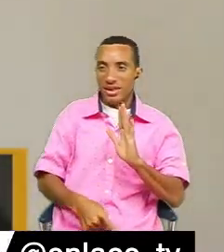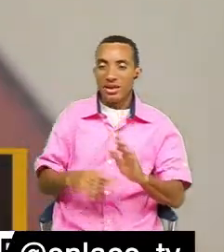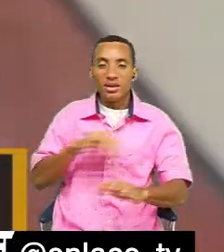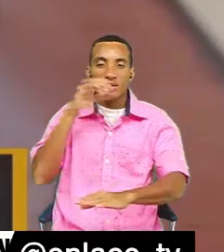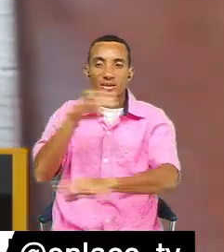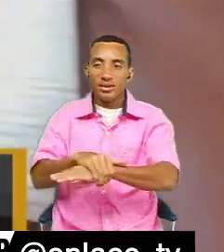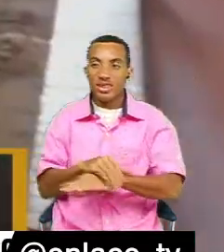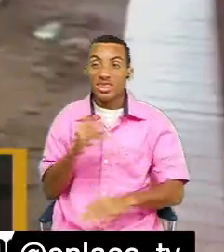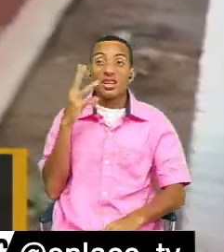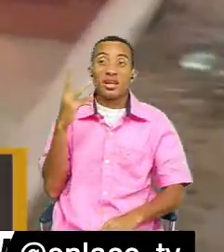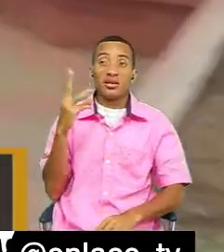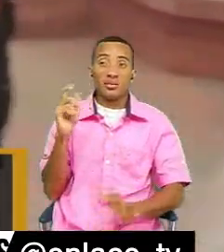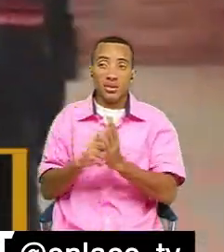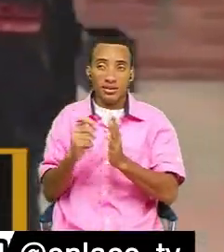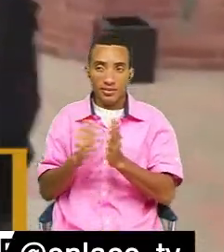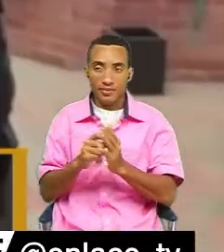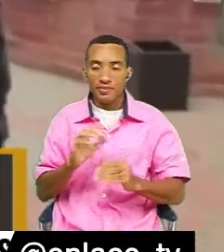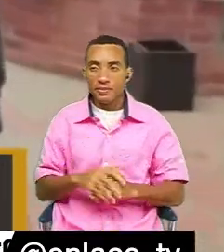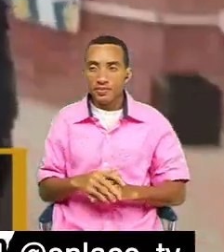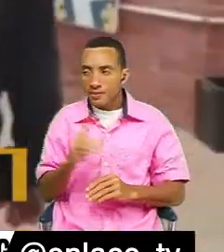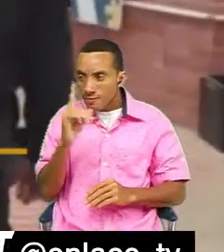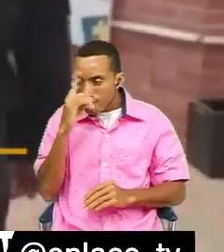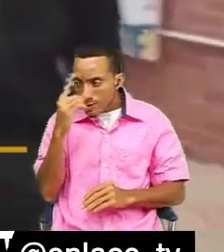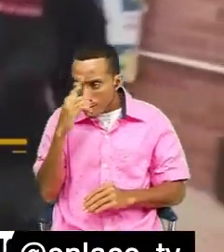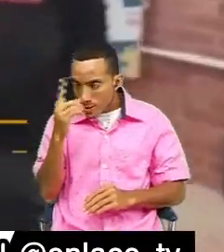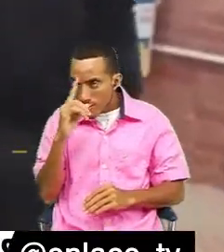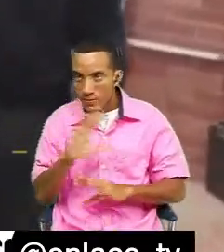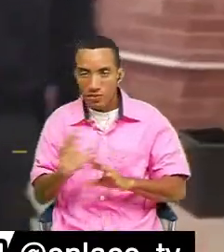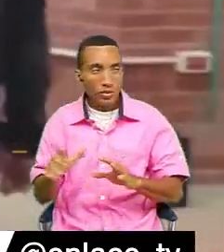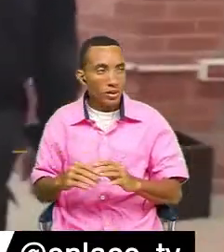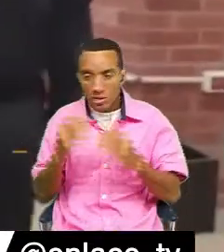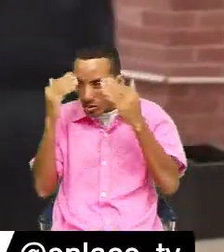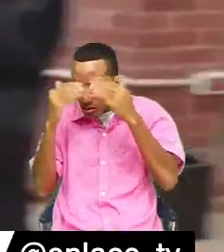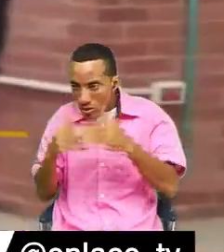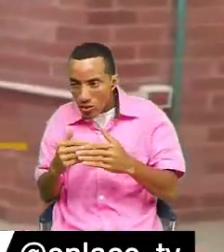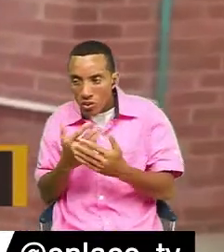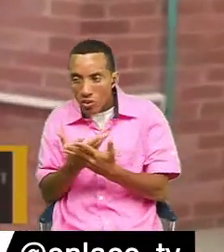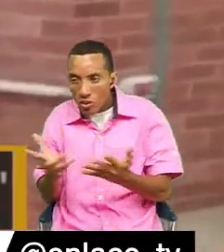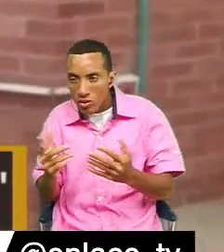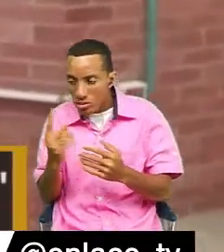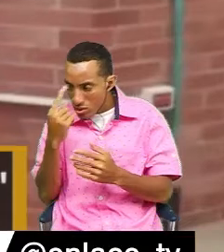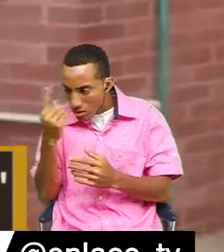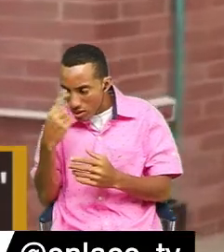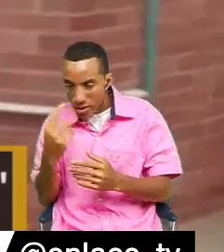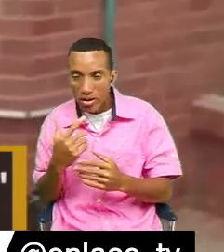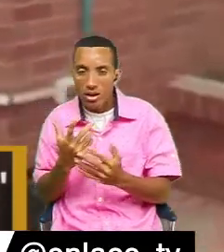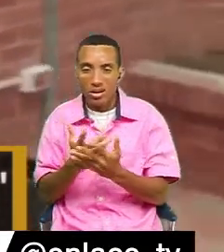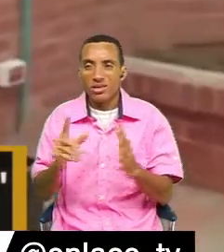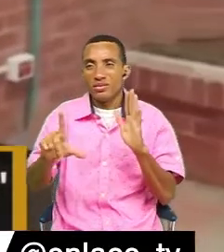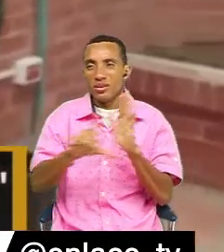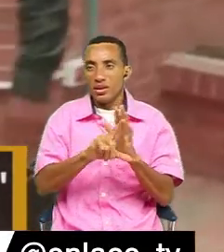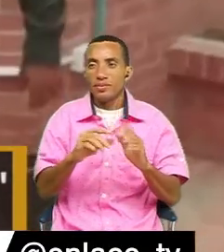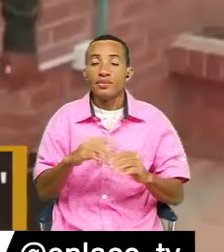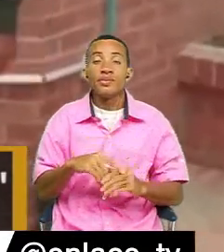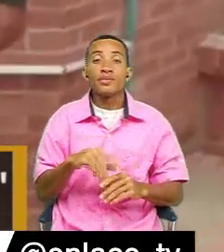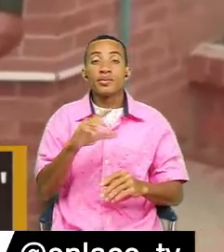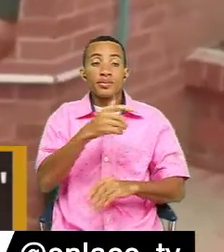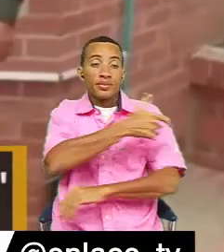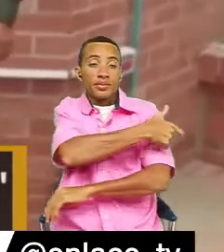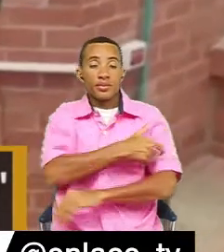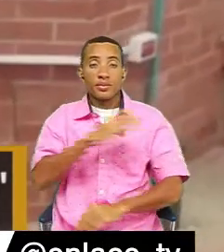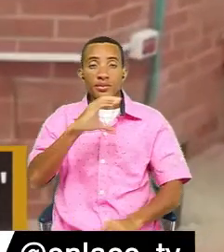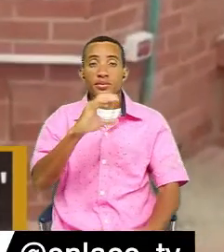la extorsión, concierto para delinquir y homicidio, fue detenido este sujeto en un trabajo mancomunado e intenso entre policía, CTI de la Fiscalía